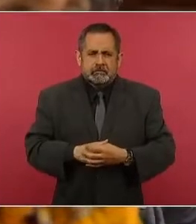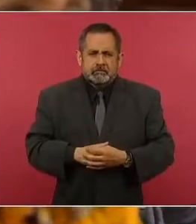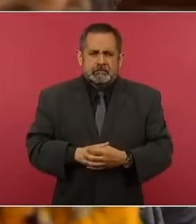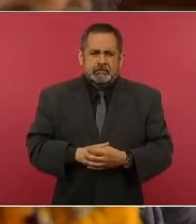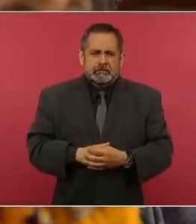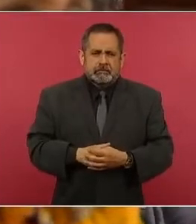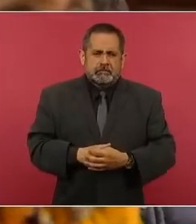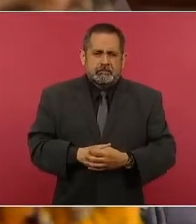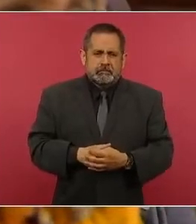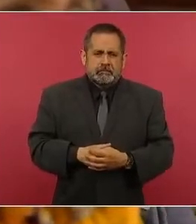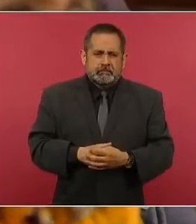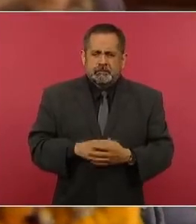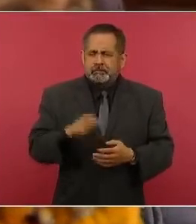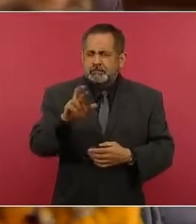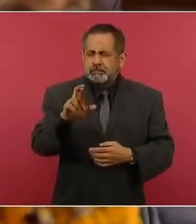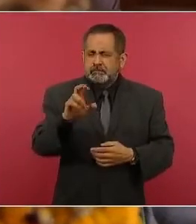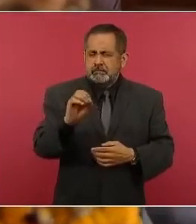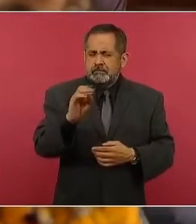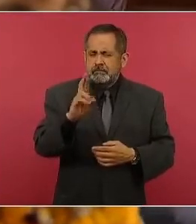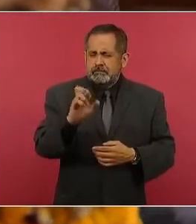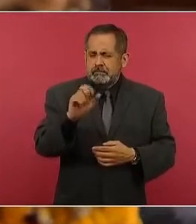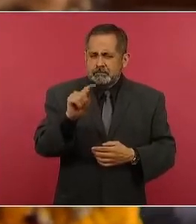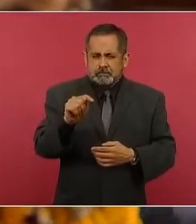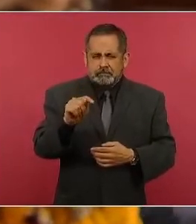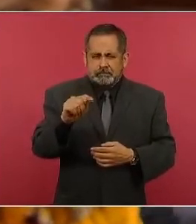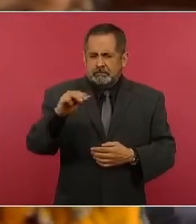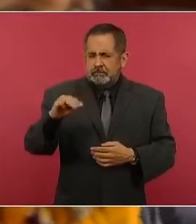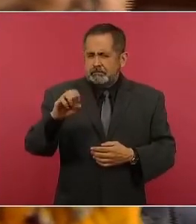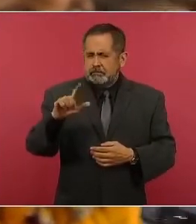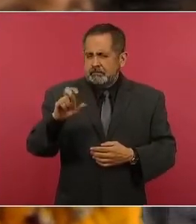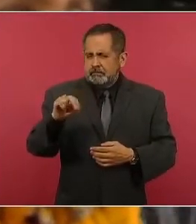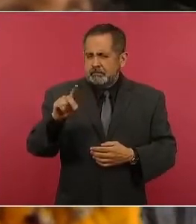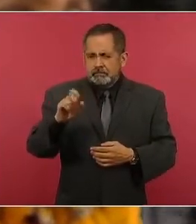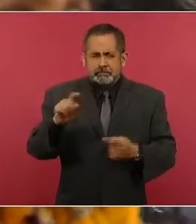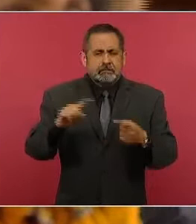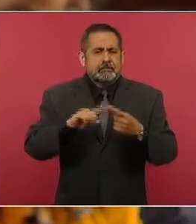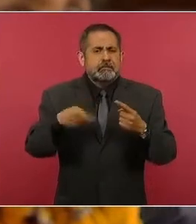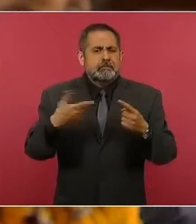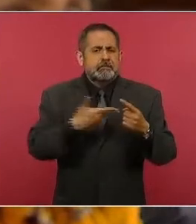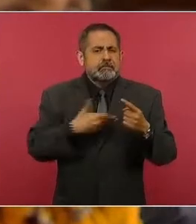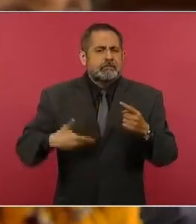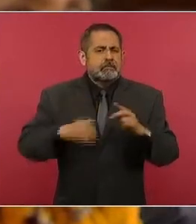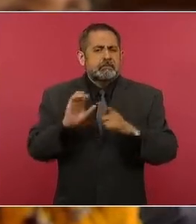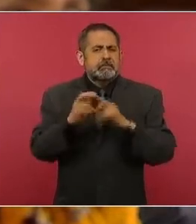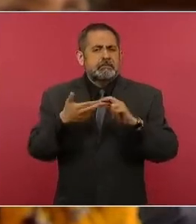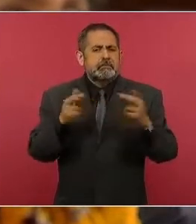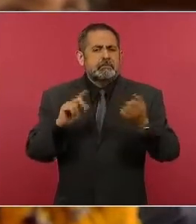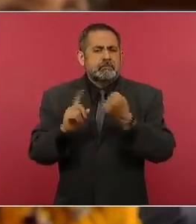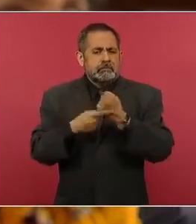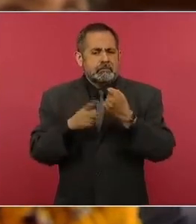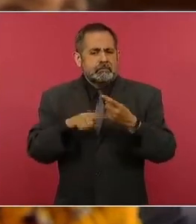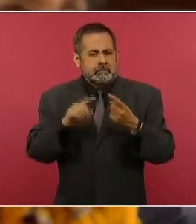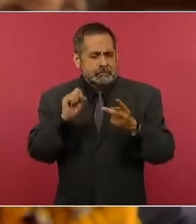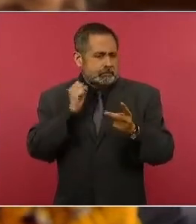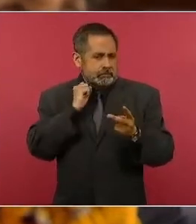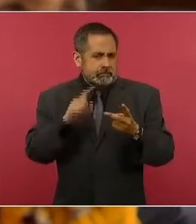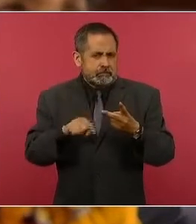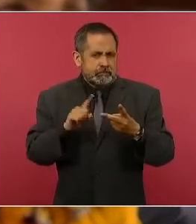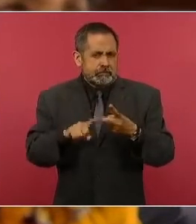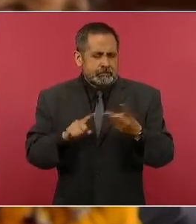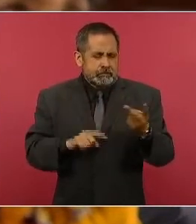que es el presidente de la ¿Robert Comisión. qué? Menéndez, Menéndez. presidente de la Comisión de Relaciones Exteriores del Senado.